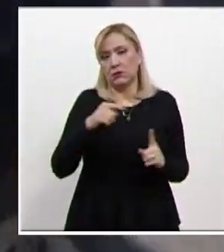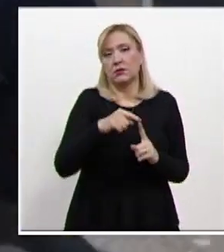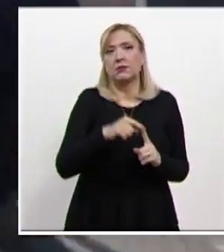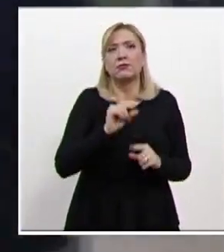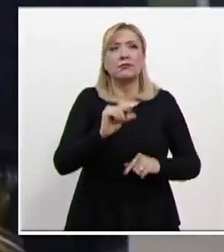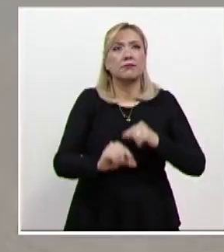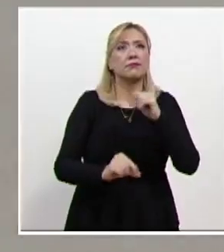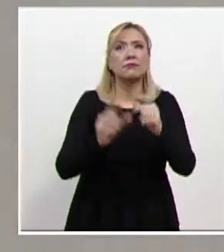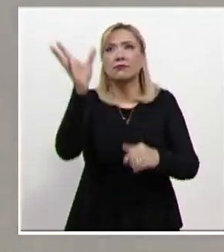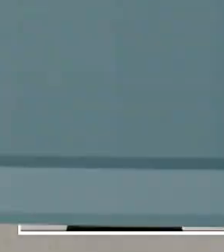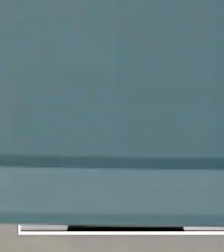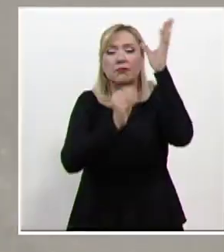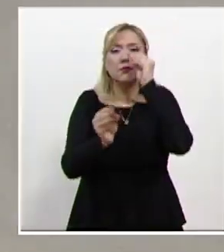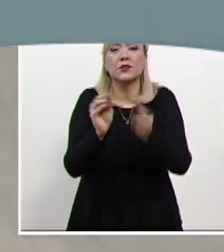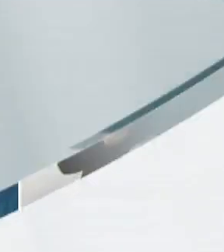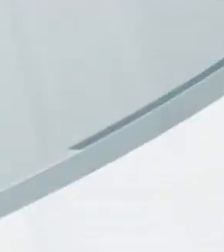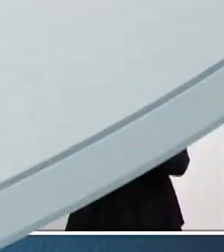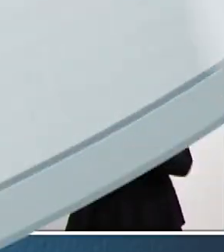etapa de desarrollo.